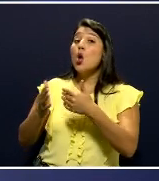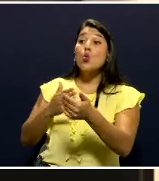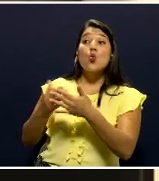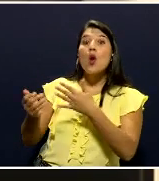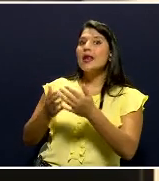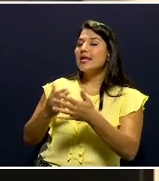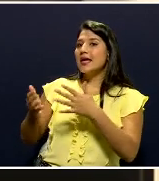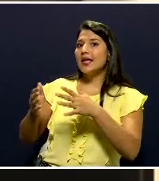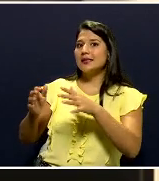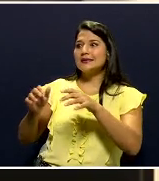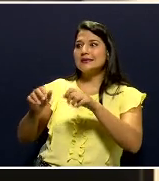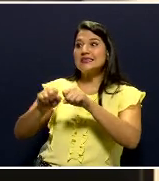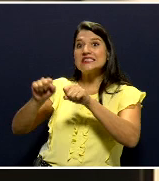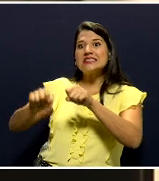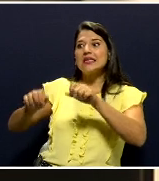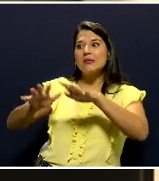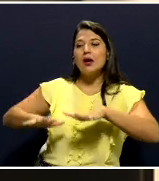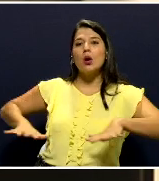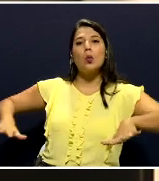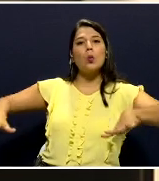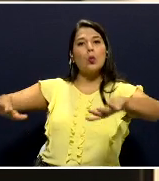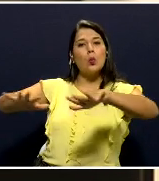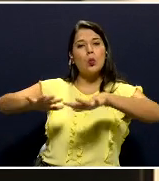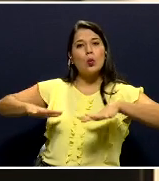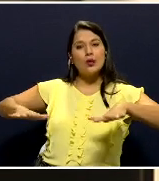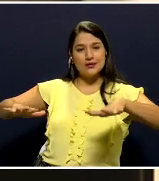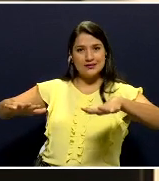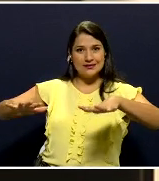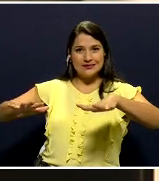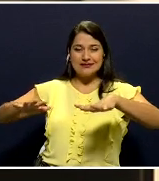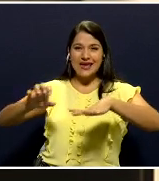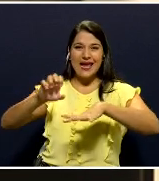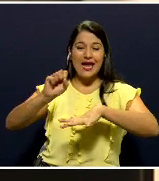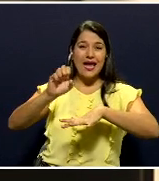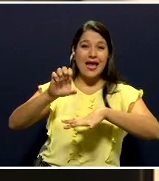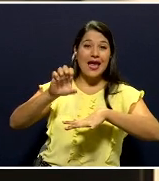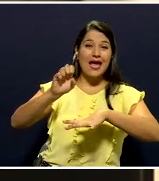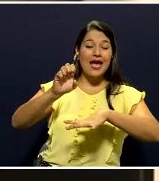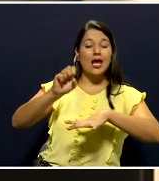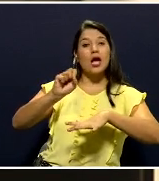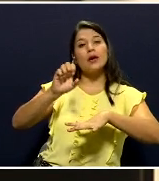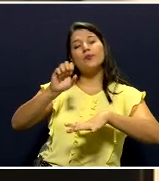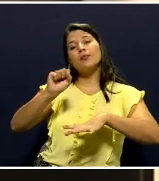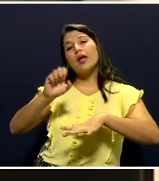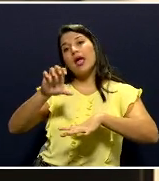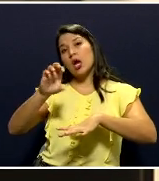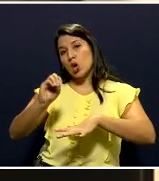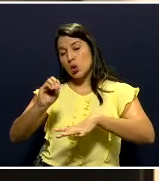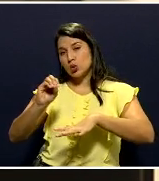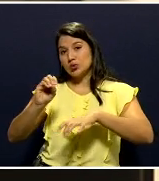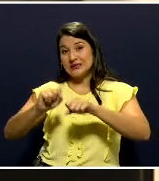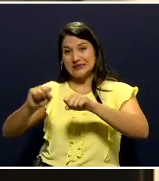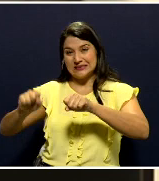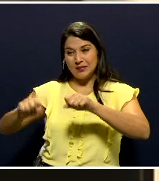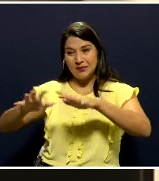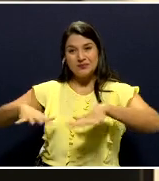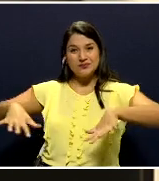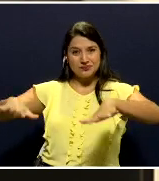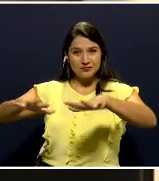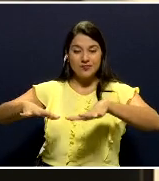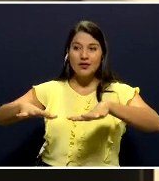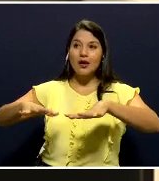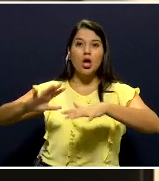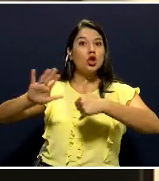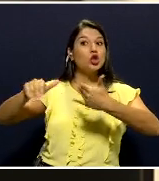que entender de que hay una fuerte dinámica entre todos los seres vivos. Por alguna